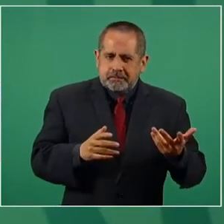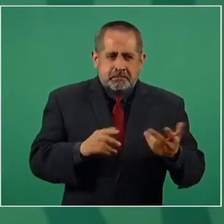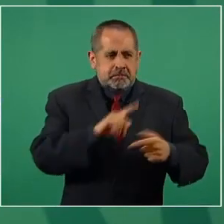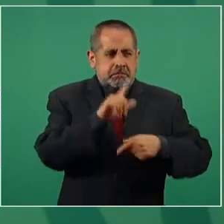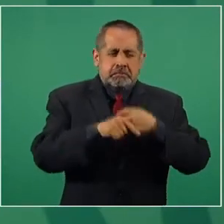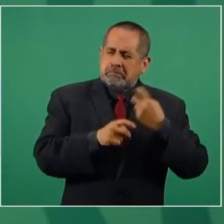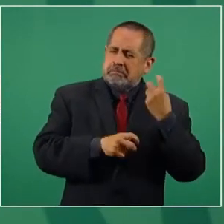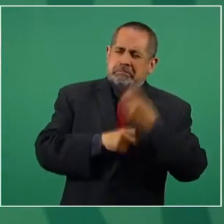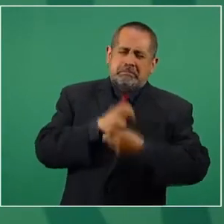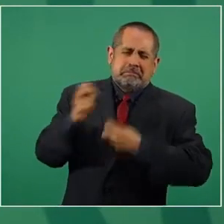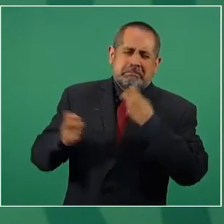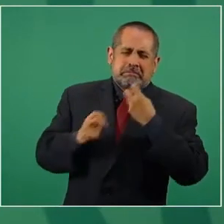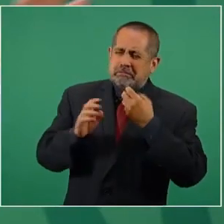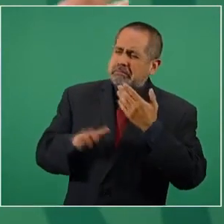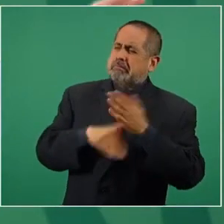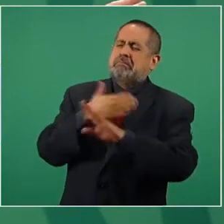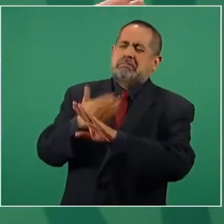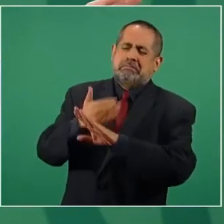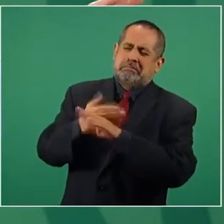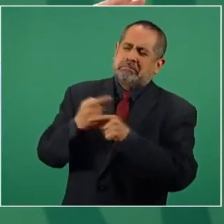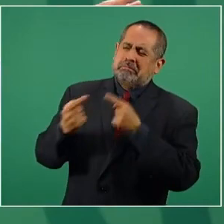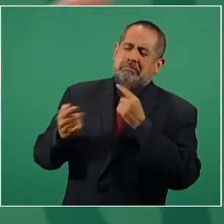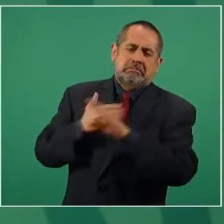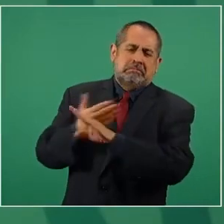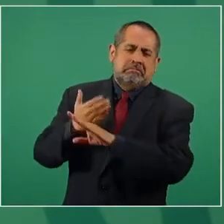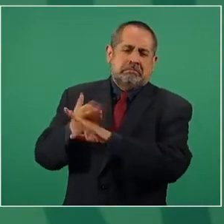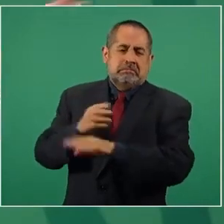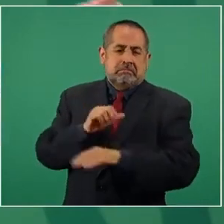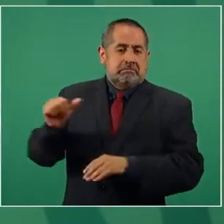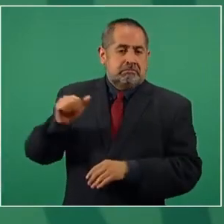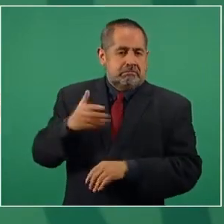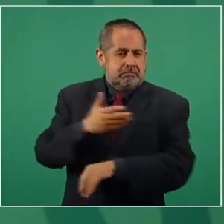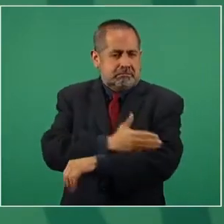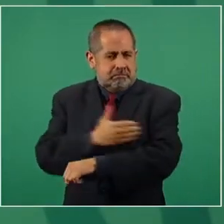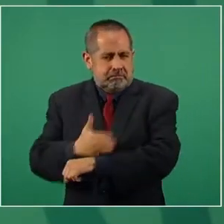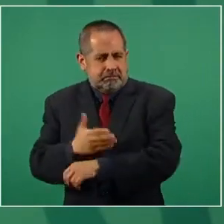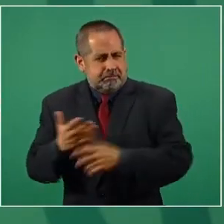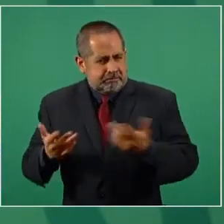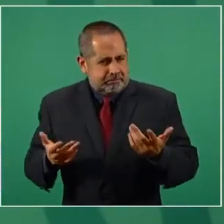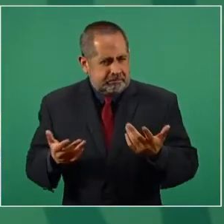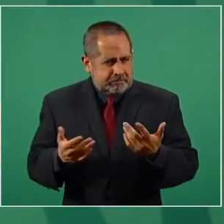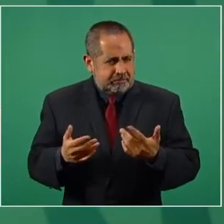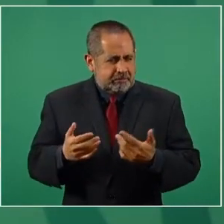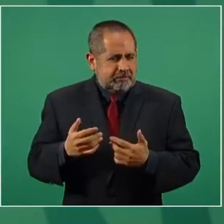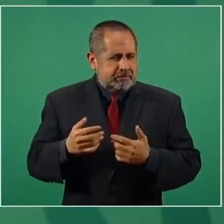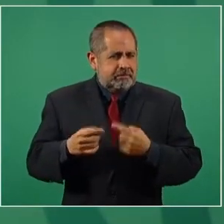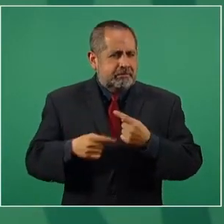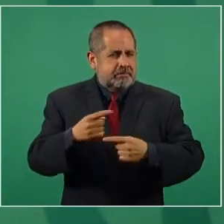destaparon y se volvieron opositores al presidente Madero y lo